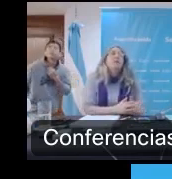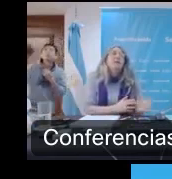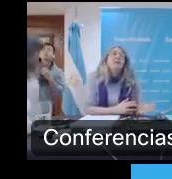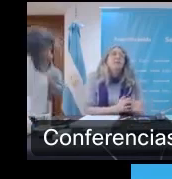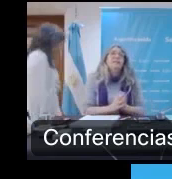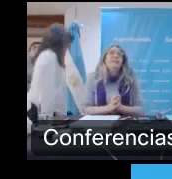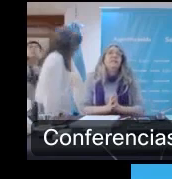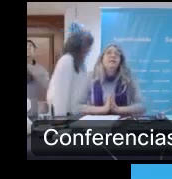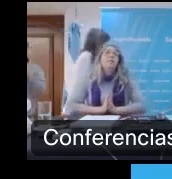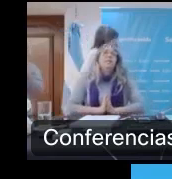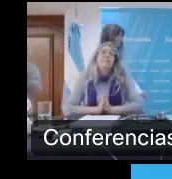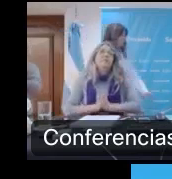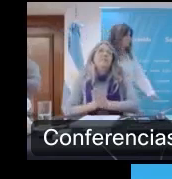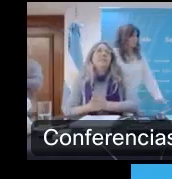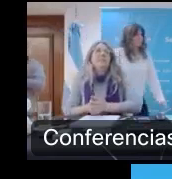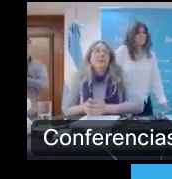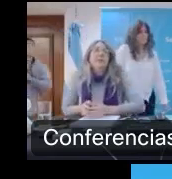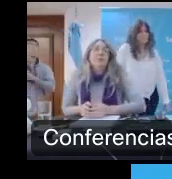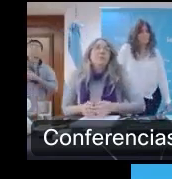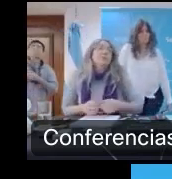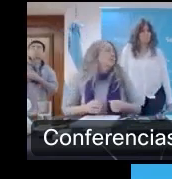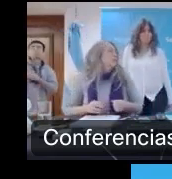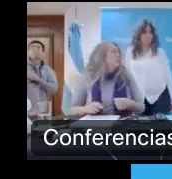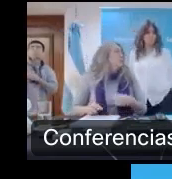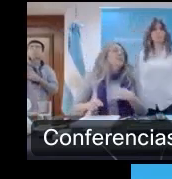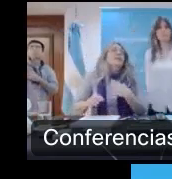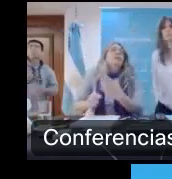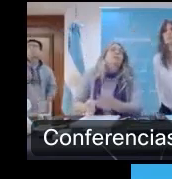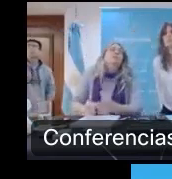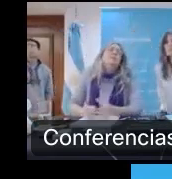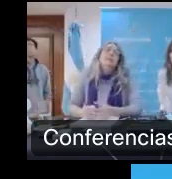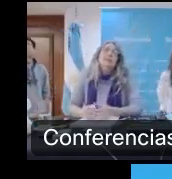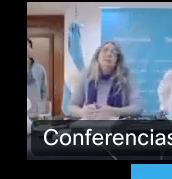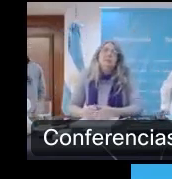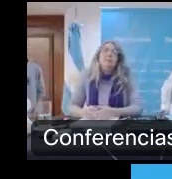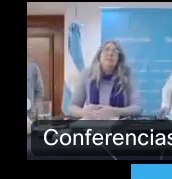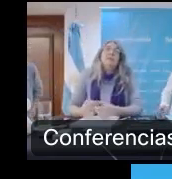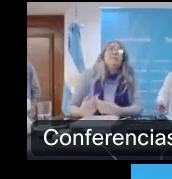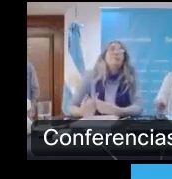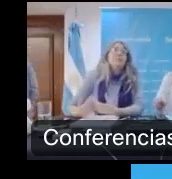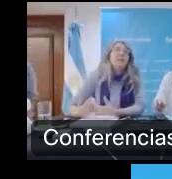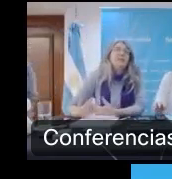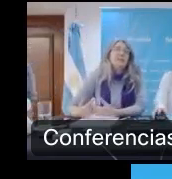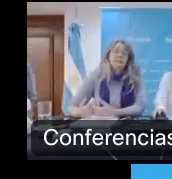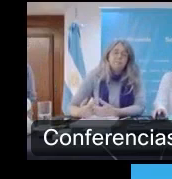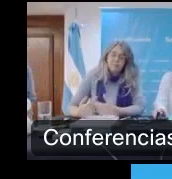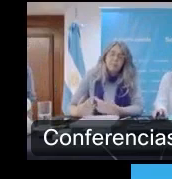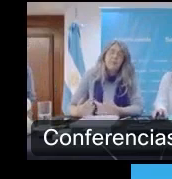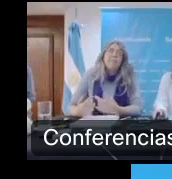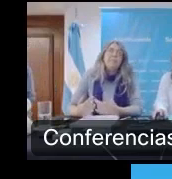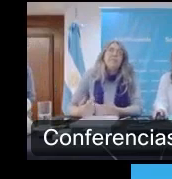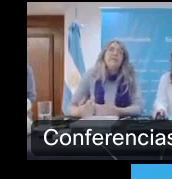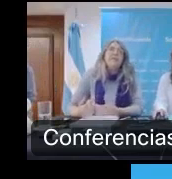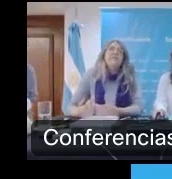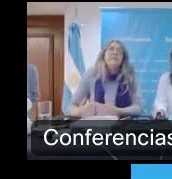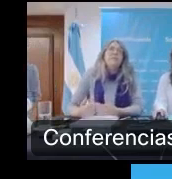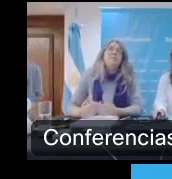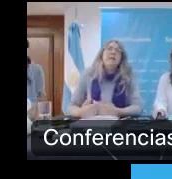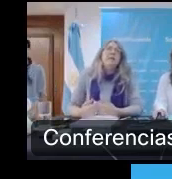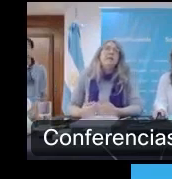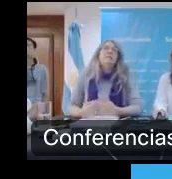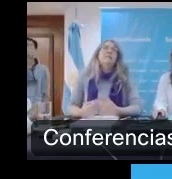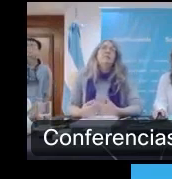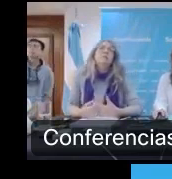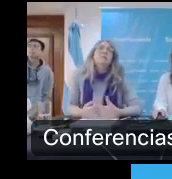tienen lógicas diferentes que las problemáticas de salud. Y una de las cosas importantes que viene a plantear la ley